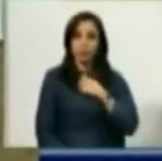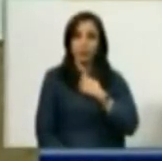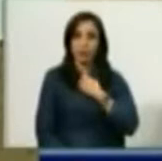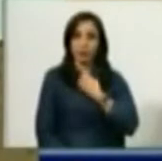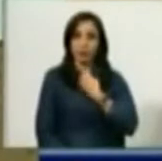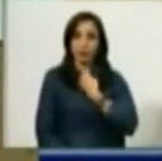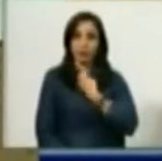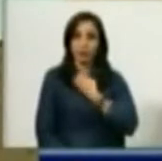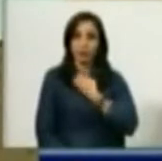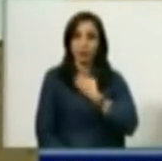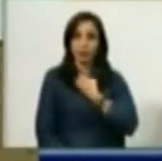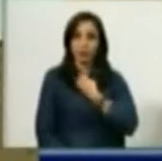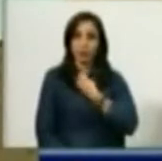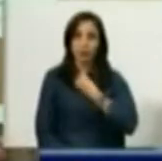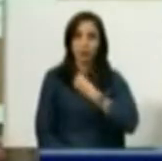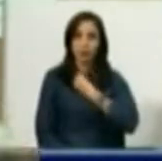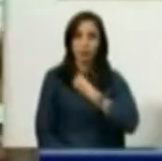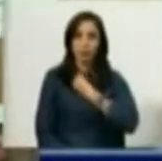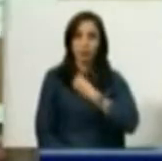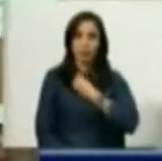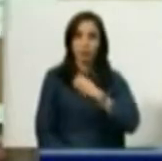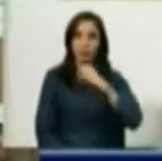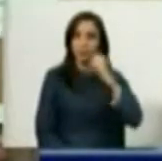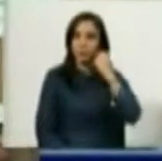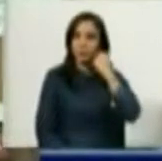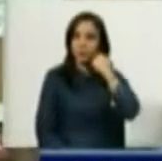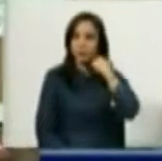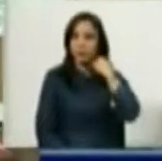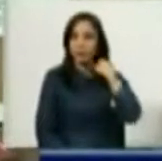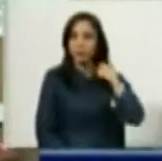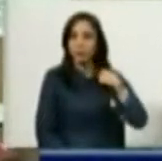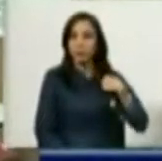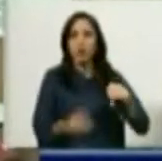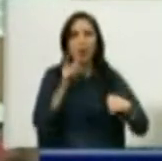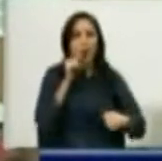no vale son muchachos vale